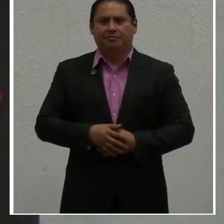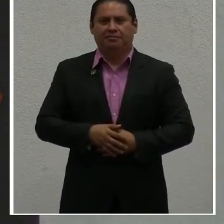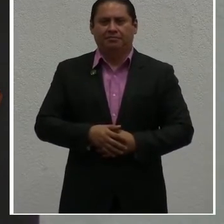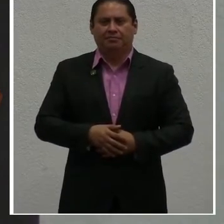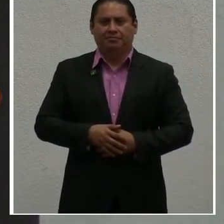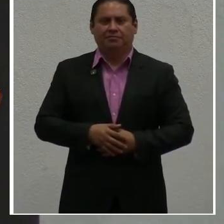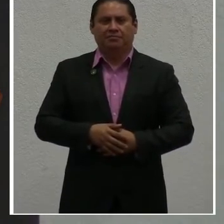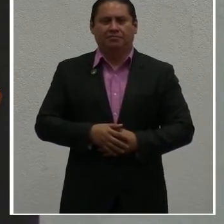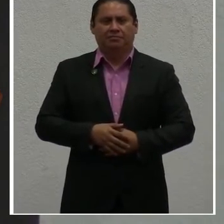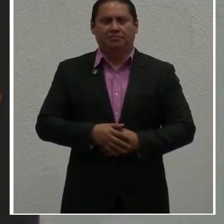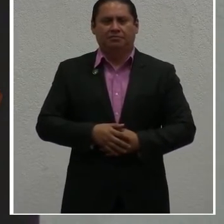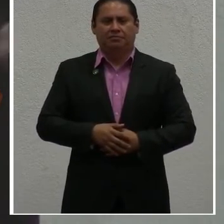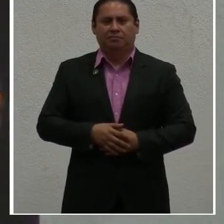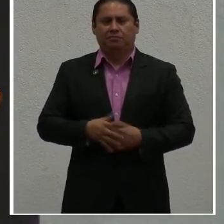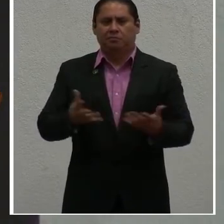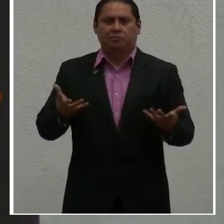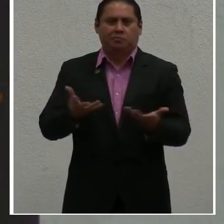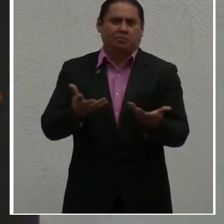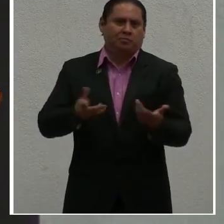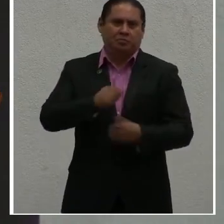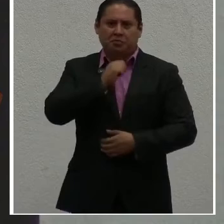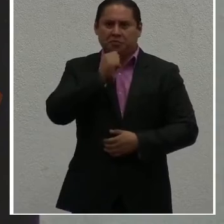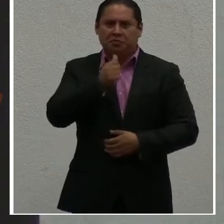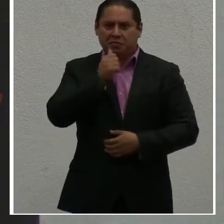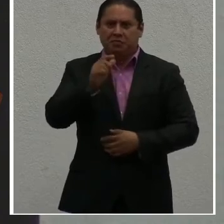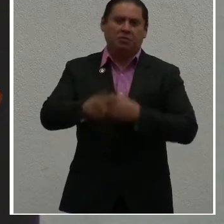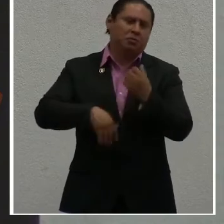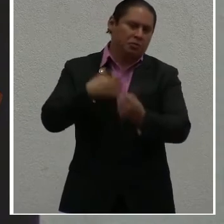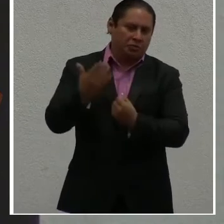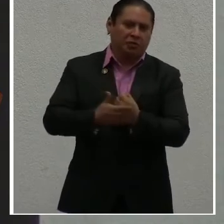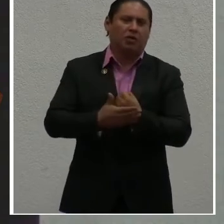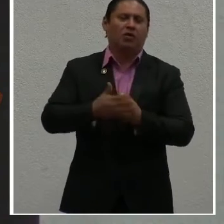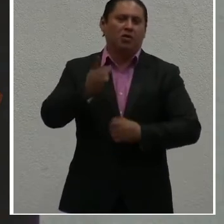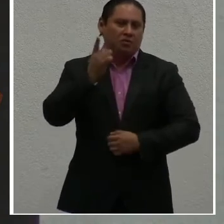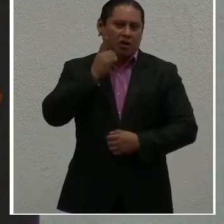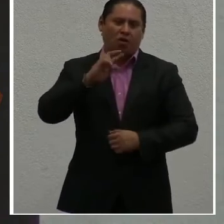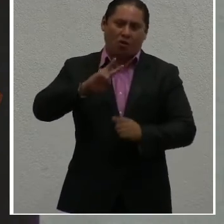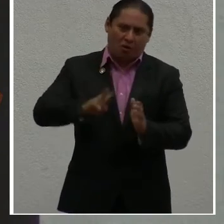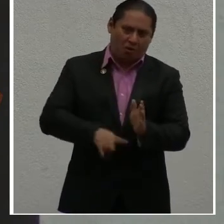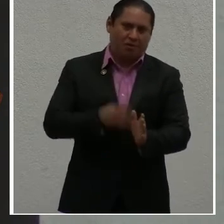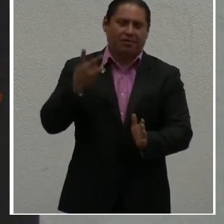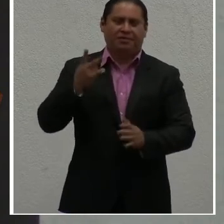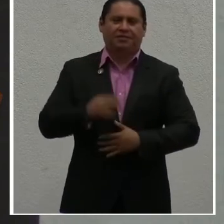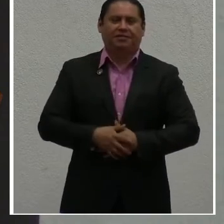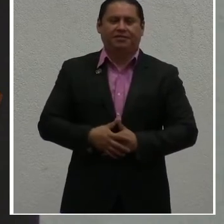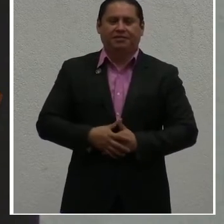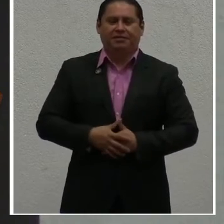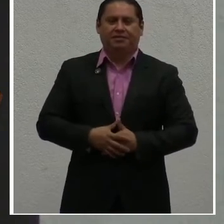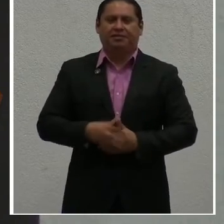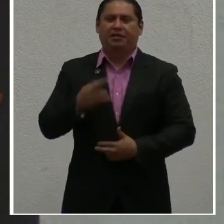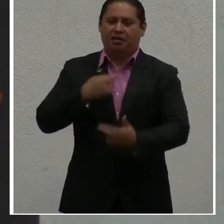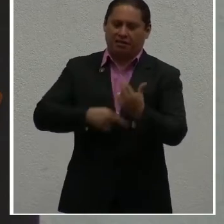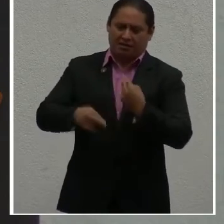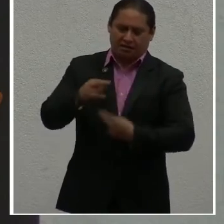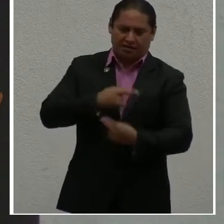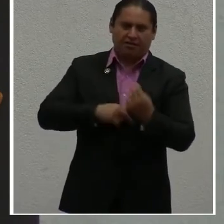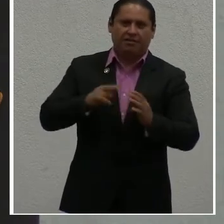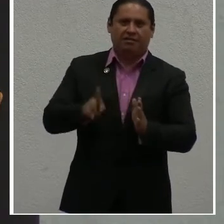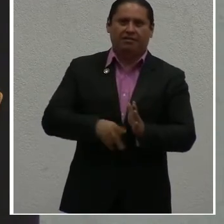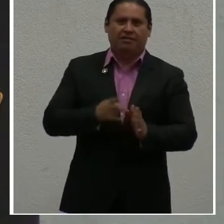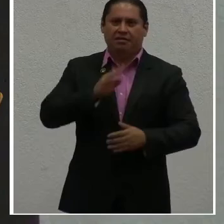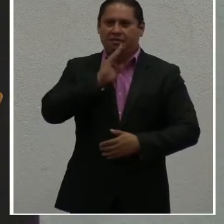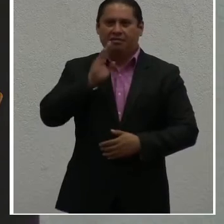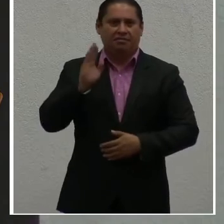luces, ahí van a volver a ser diputados otra vez. Ahí van a regresar otra vez, qué mal